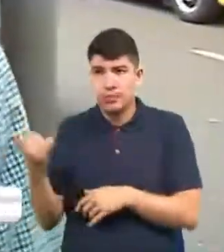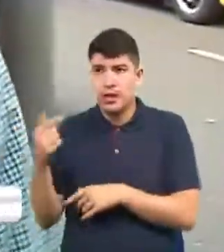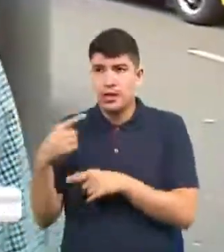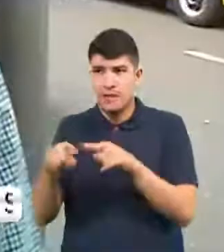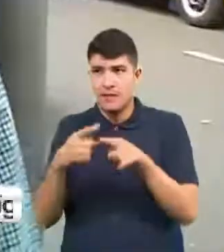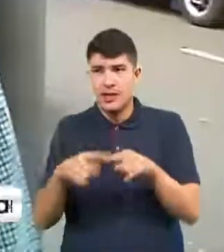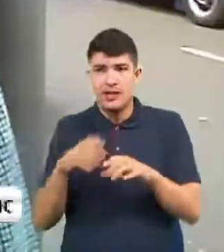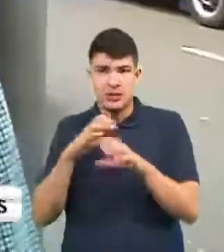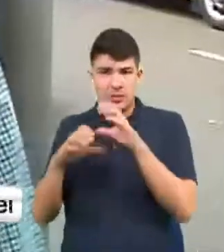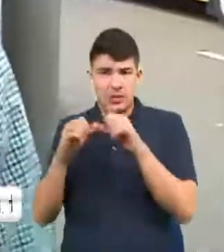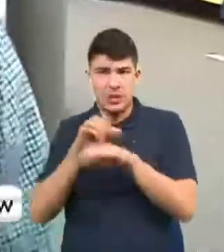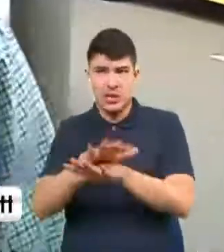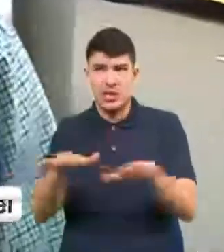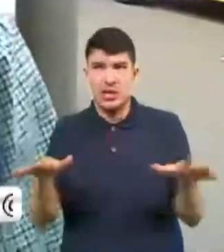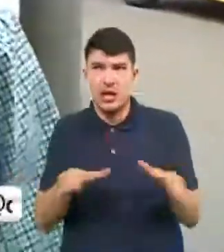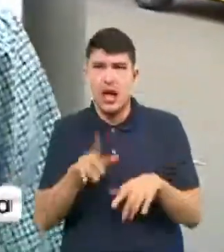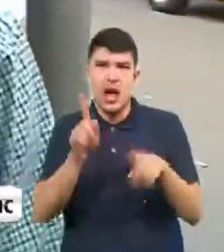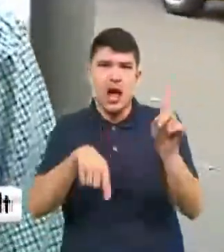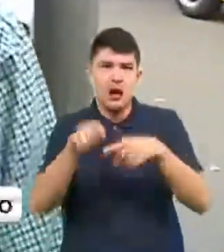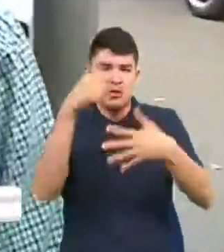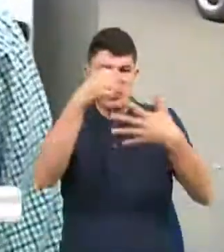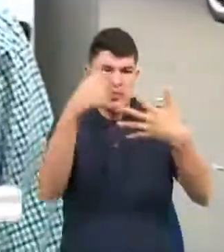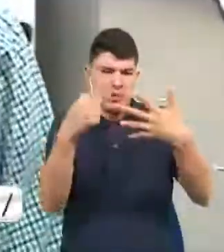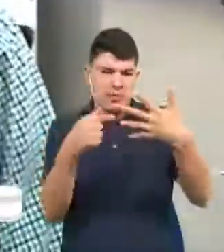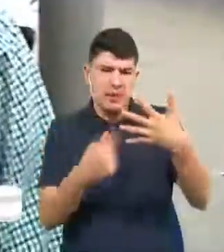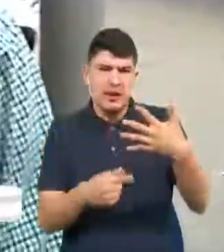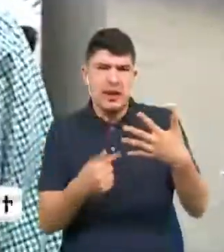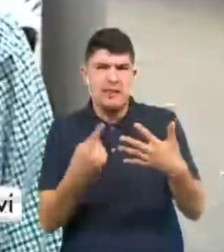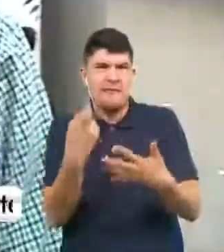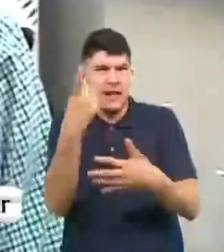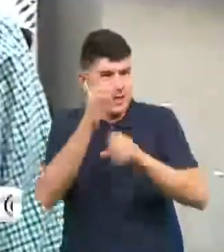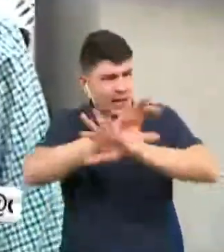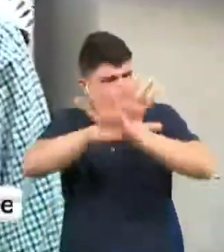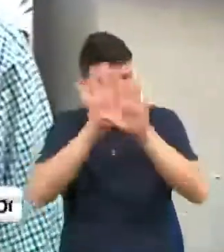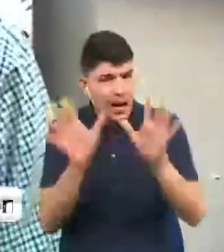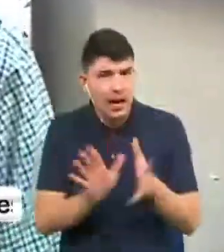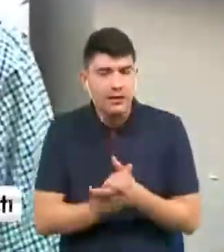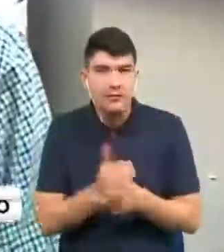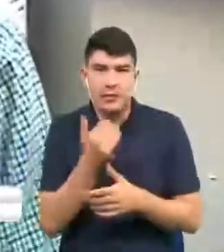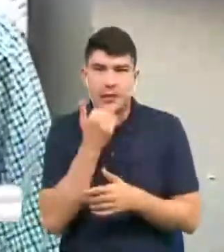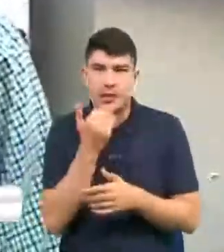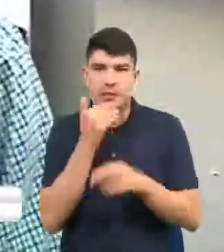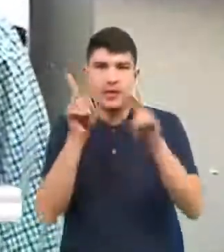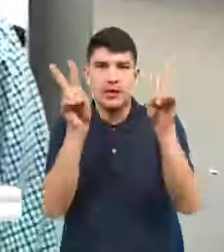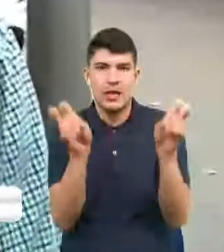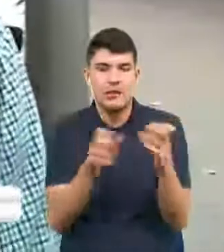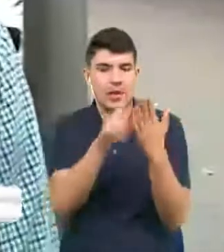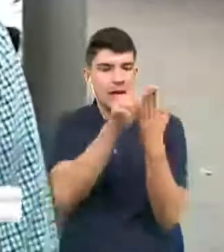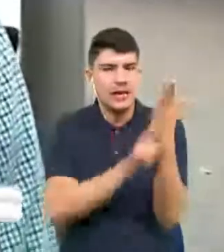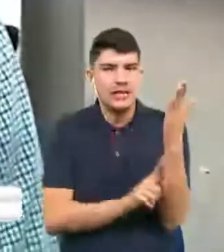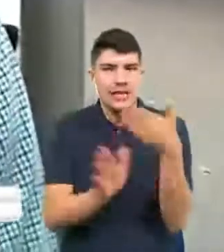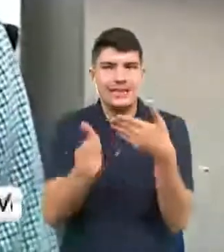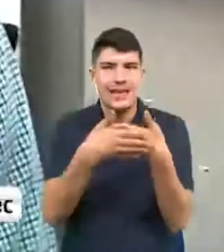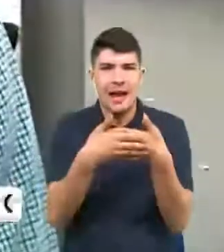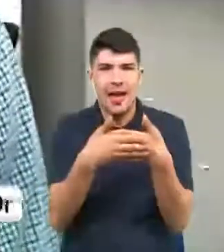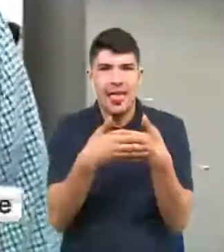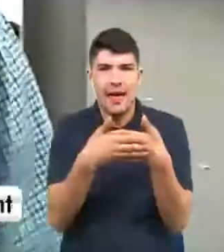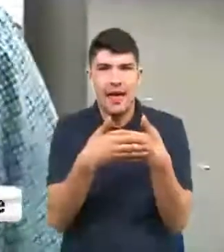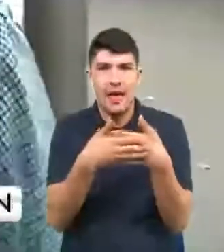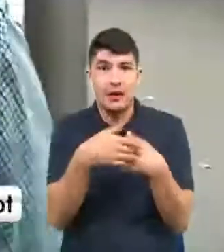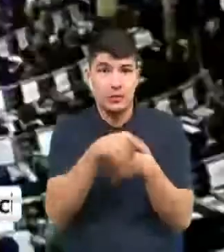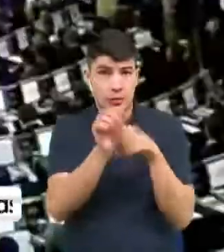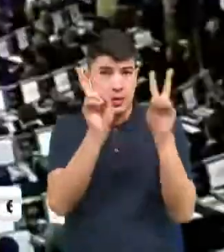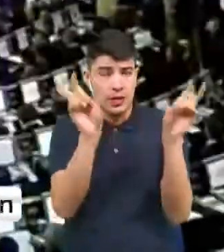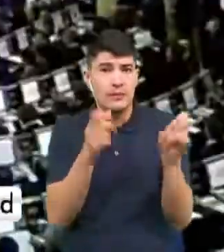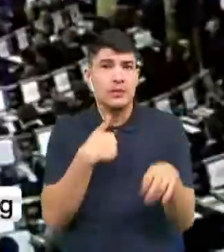diferentes medios, hay muchos puntos todavía que están muy por aclarar. Por ejemplo, el tema de la lista cerrada. Ese es un tema